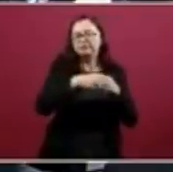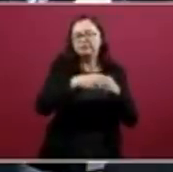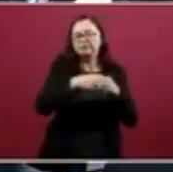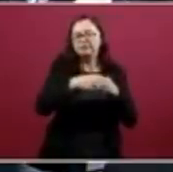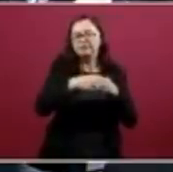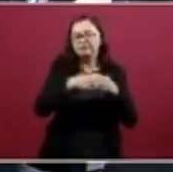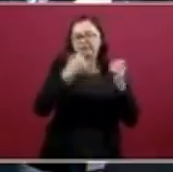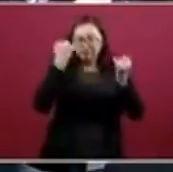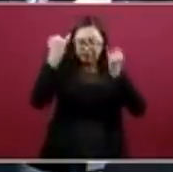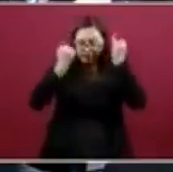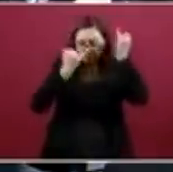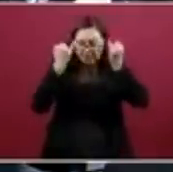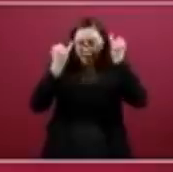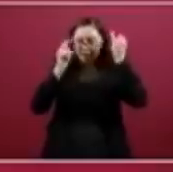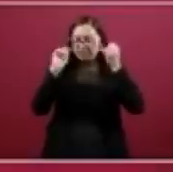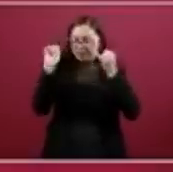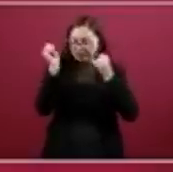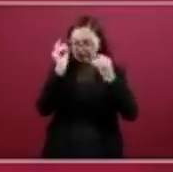incluso